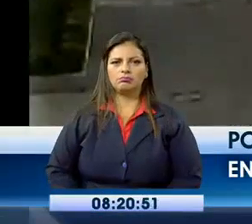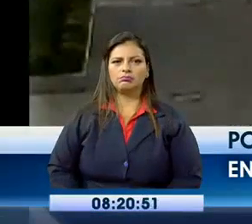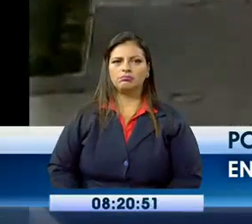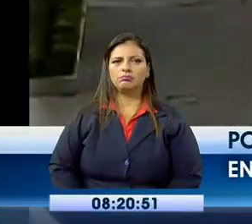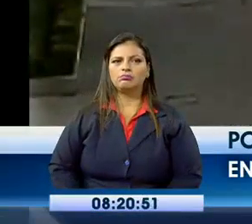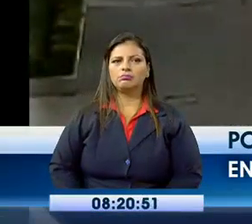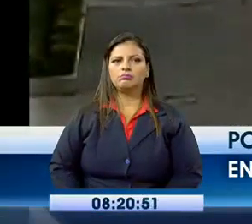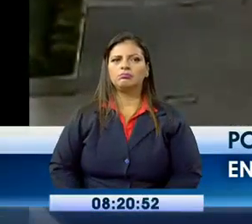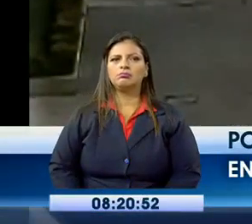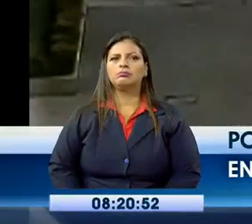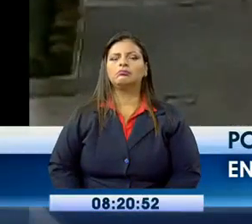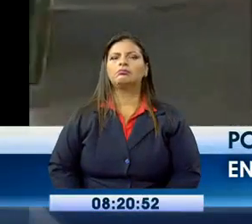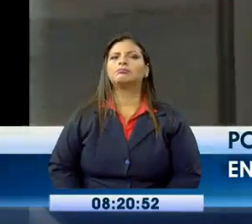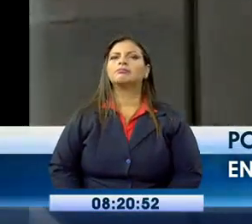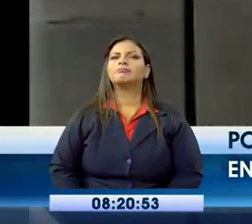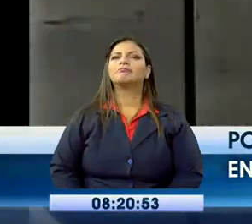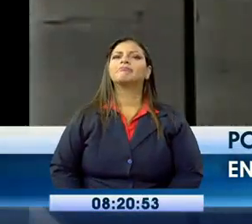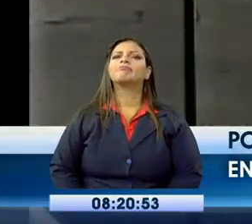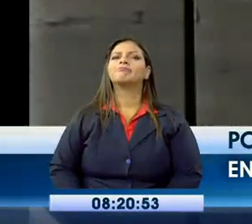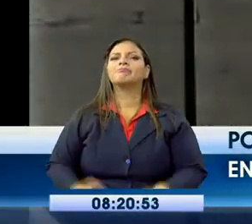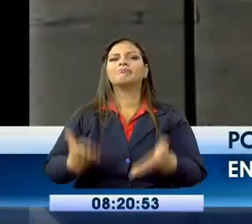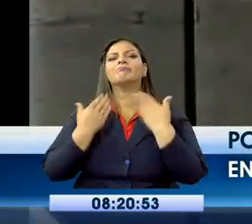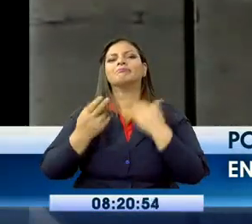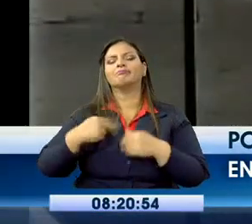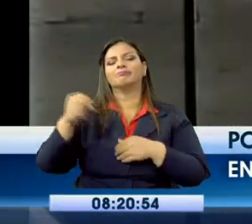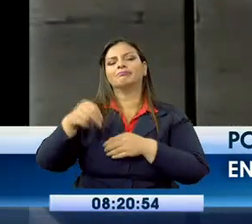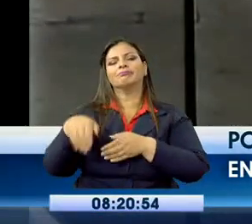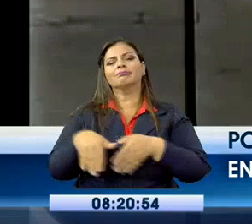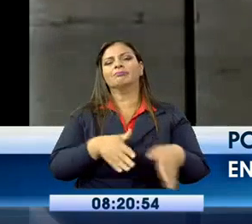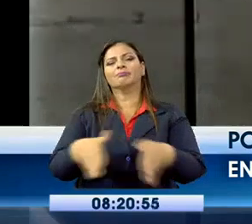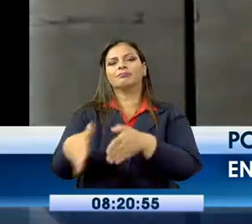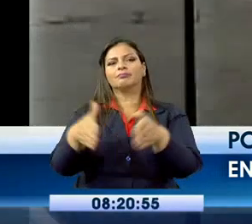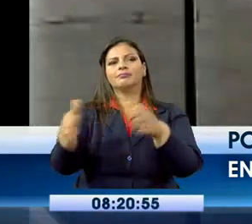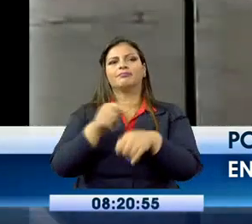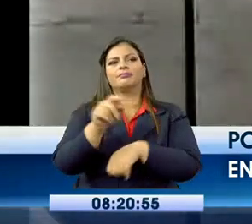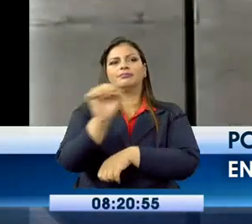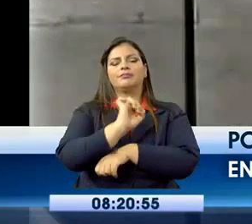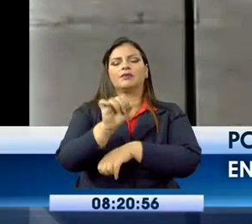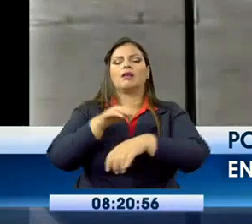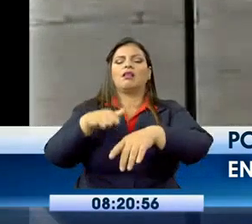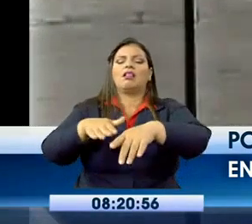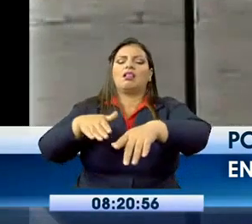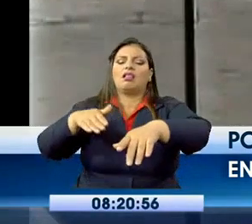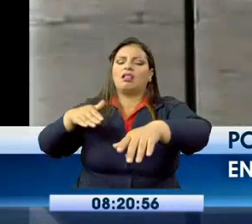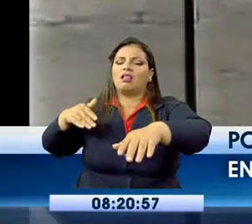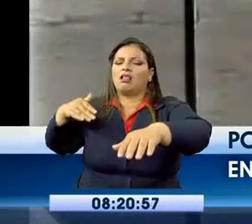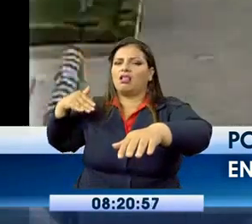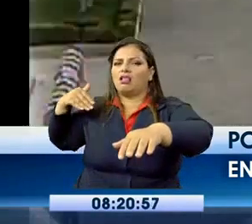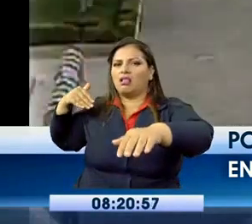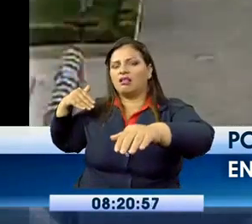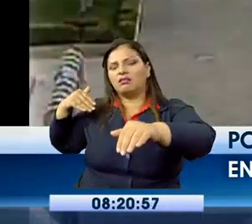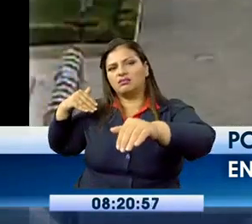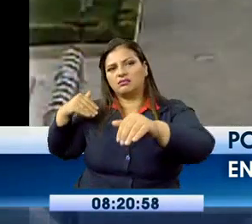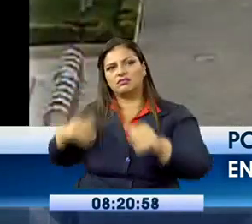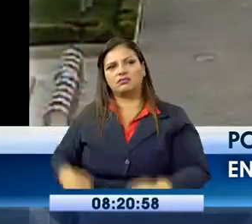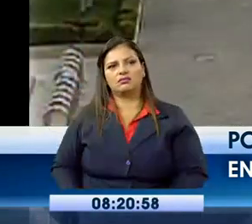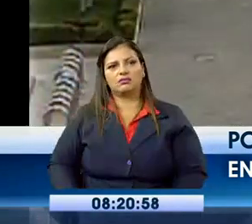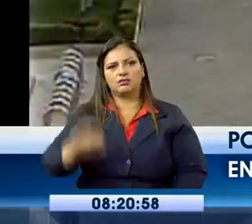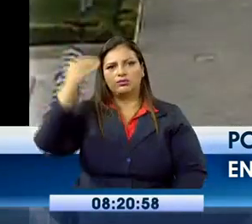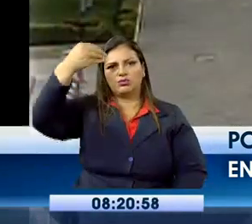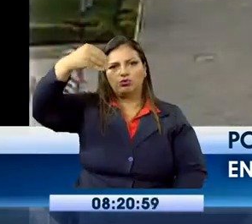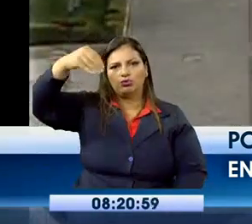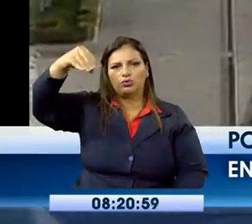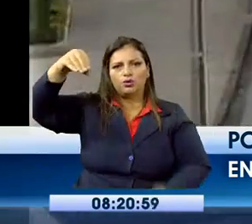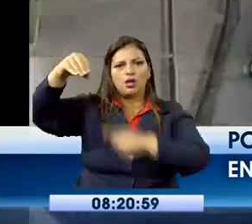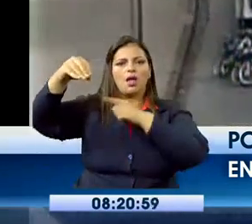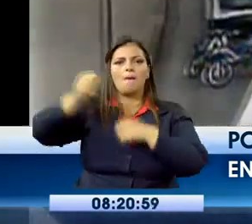El intenso tráfico de la avenida Francisco de Orellana alertó a muchos conductores que por la vía transitaban. Y es que las cámaras de seguridad de